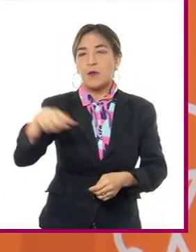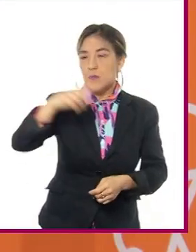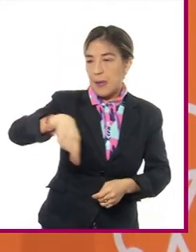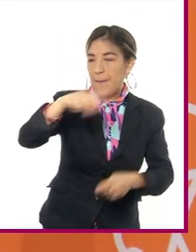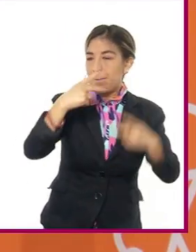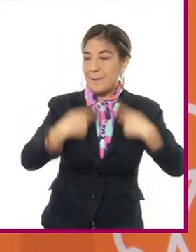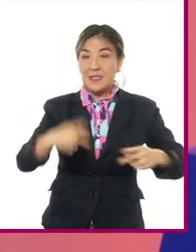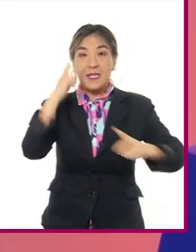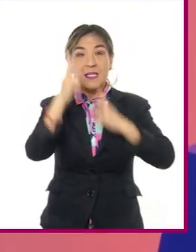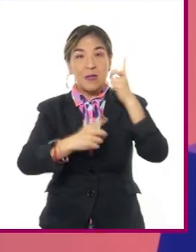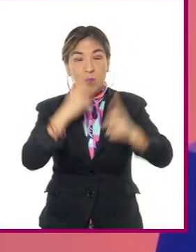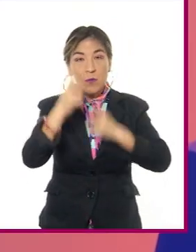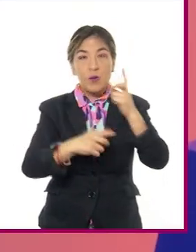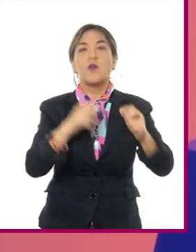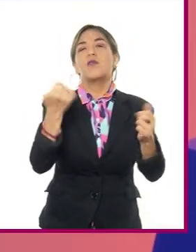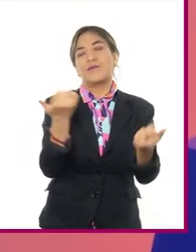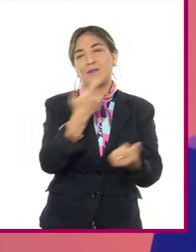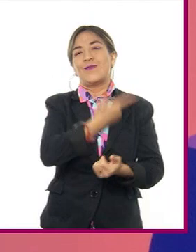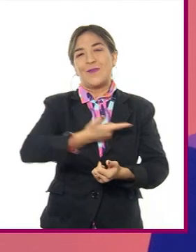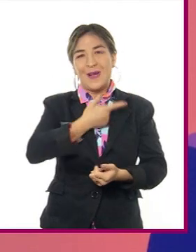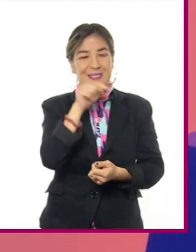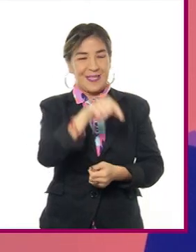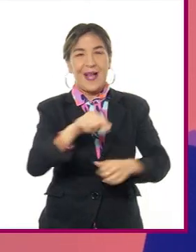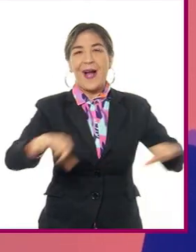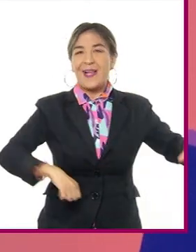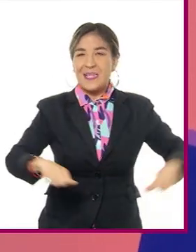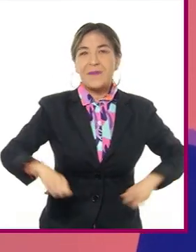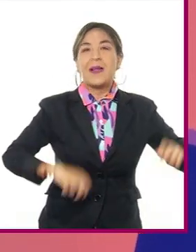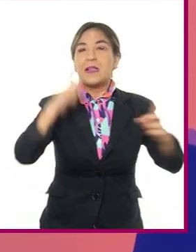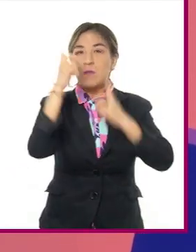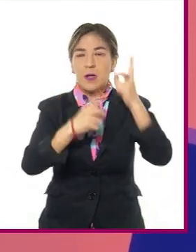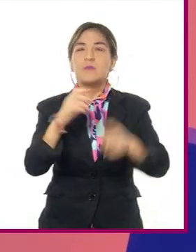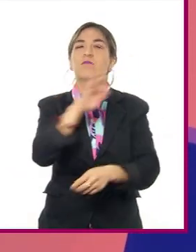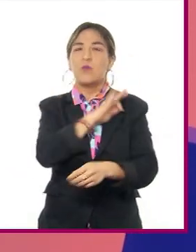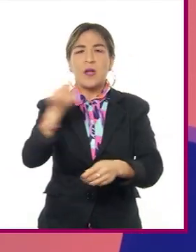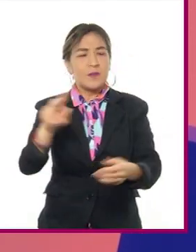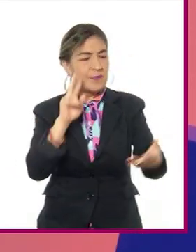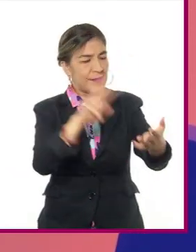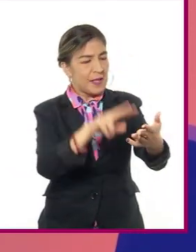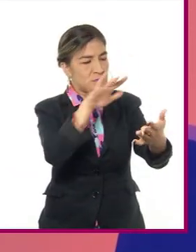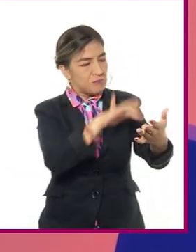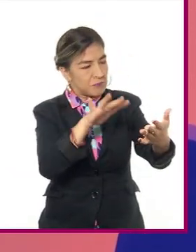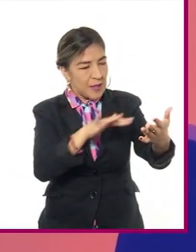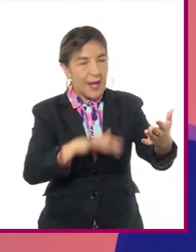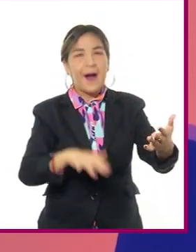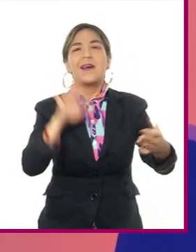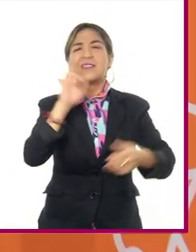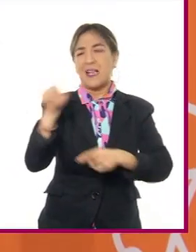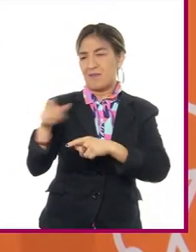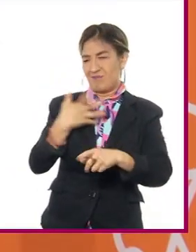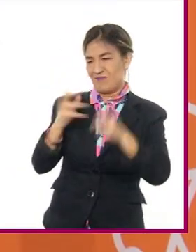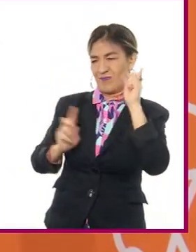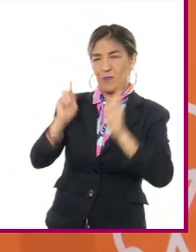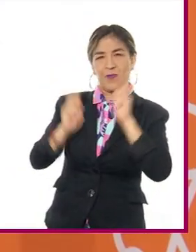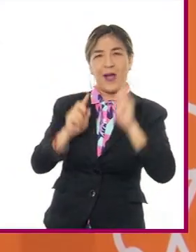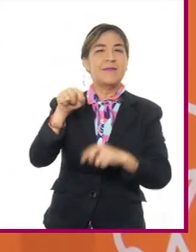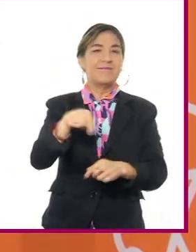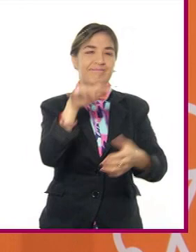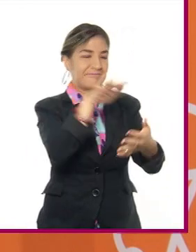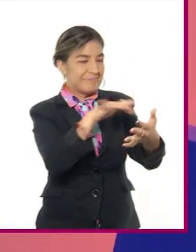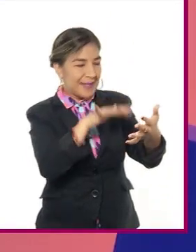los deportistas o los aficionados a una actividad puedan acudir a ellos en caso de dudas. Por otro